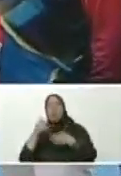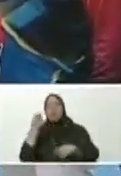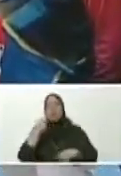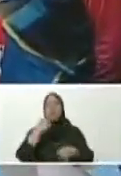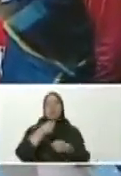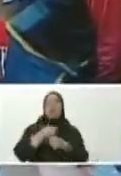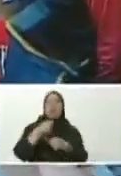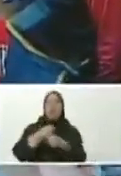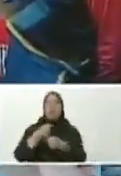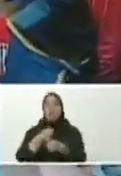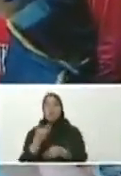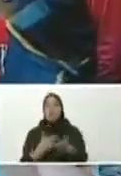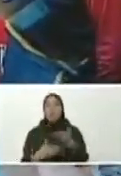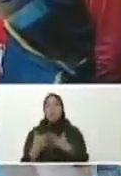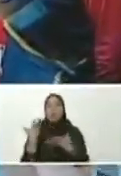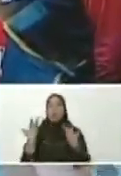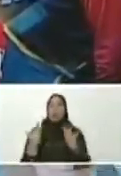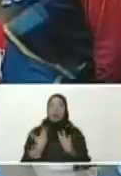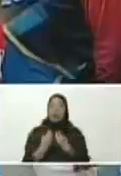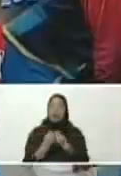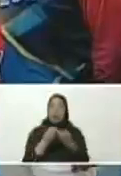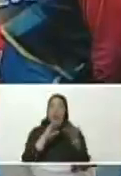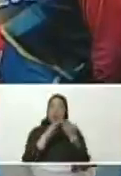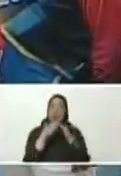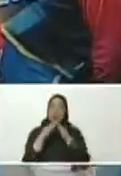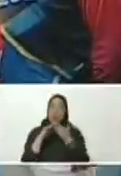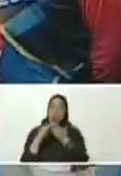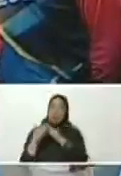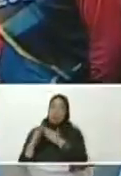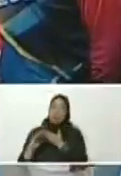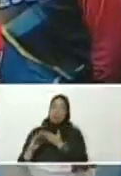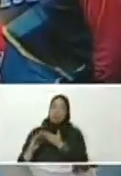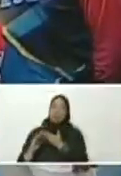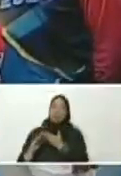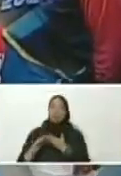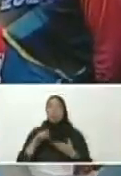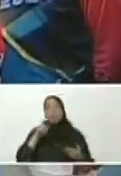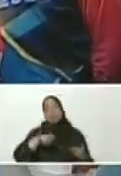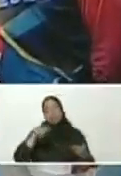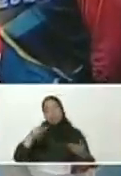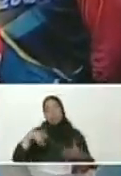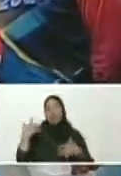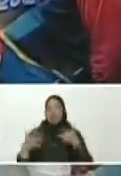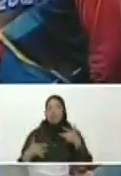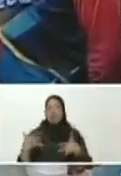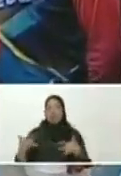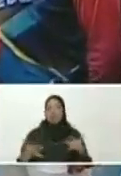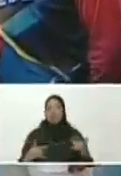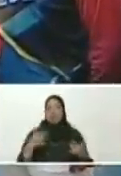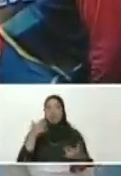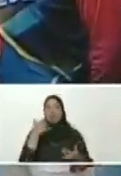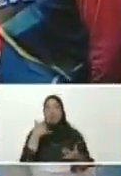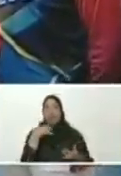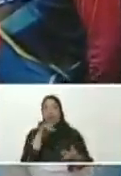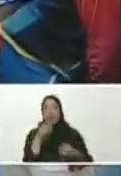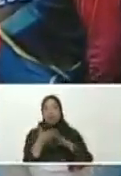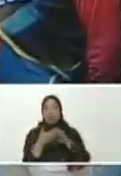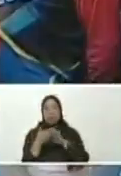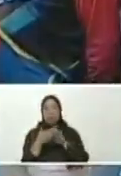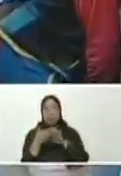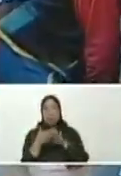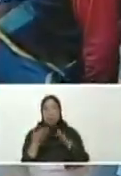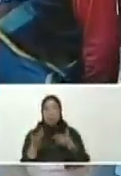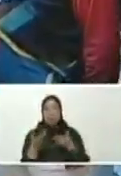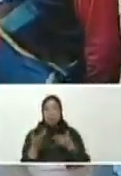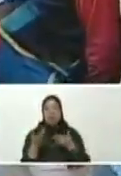de trabajo implementadas en conjunto en cada una de las comunidades. Llegamos a la agenda concreta de acción, el mapa de soluciones de la comuna Paso de